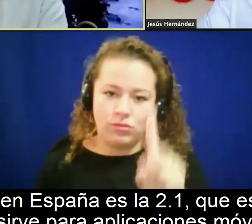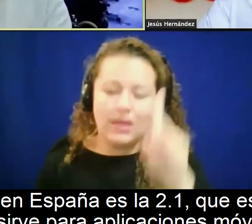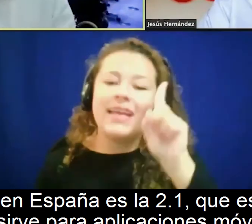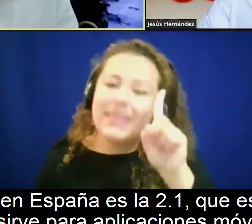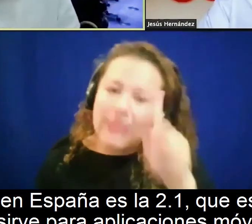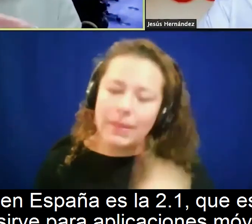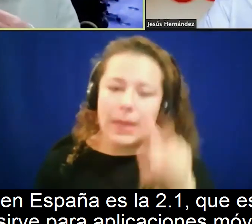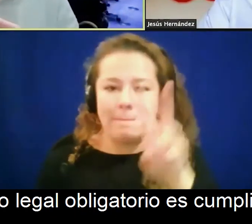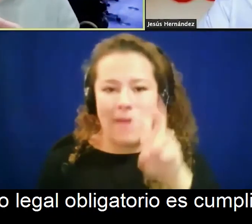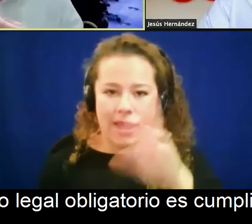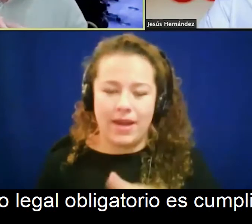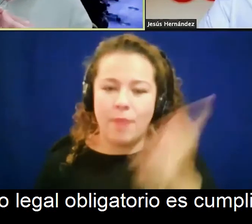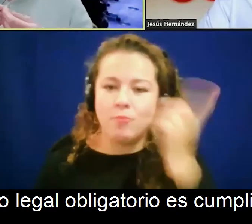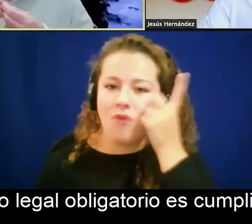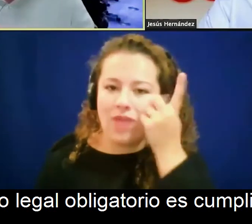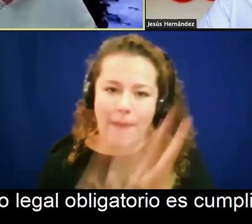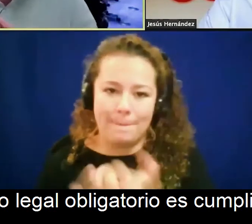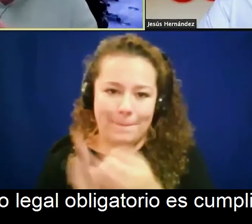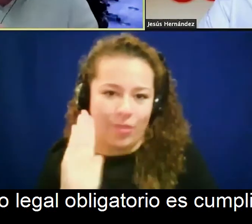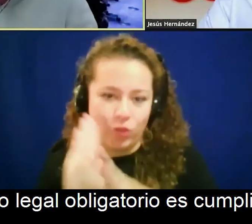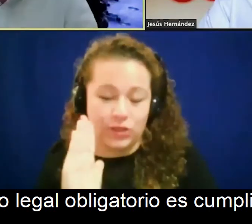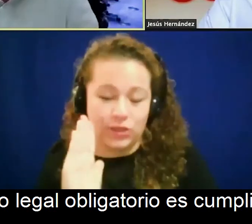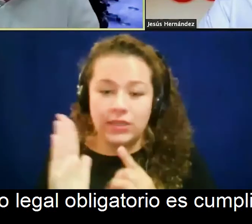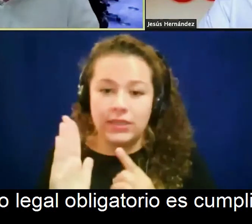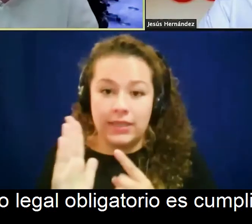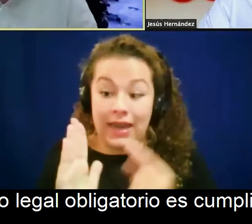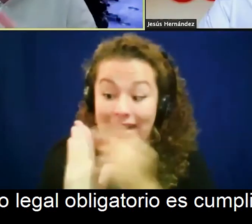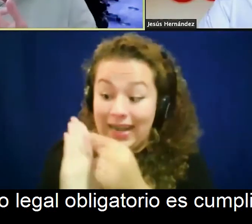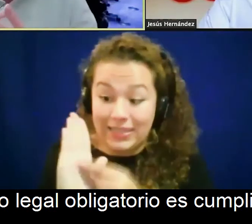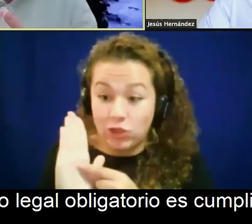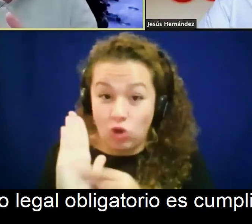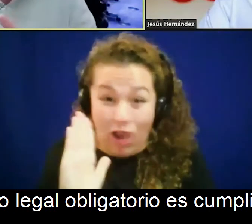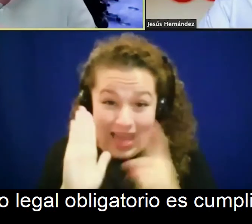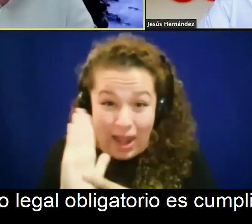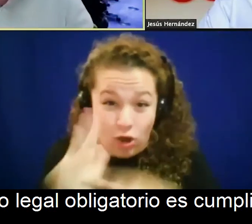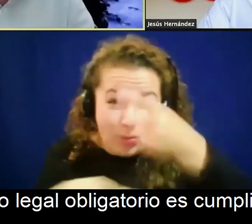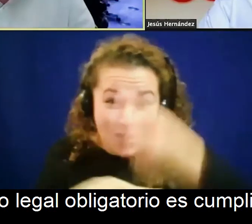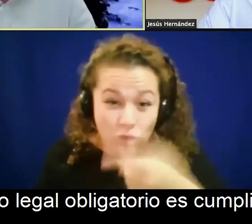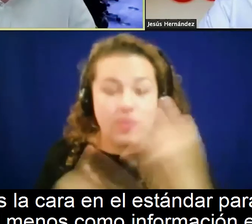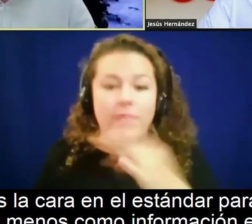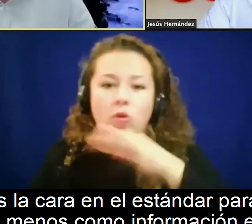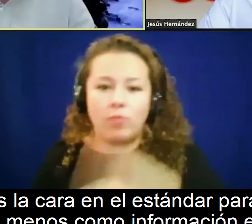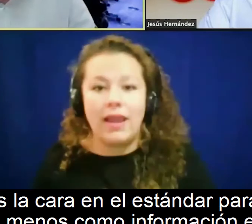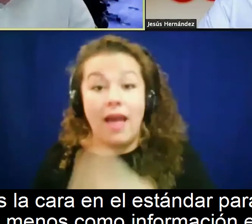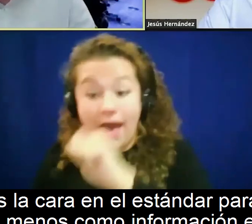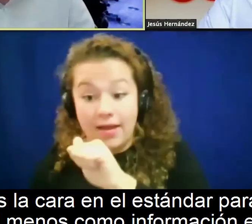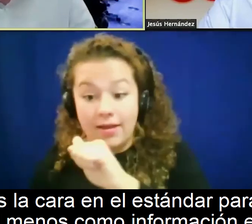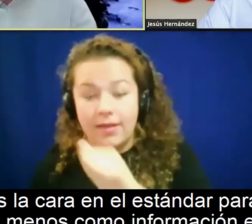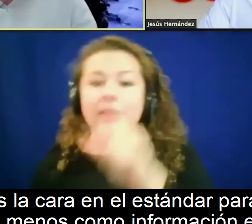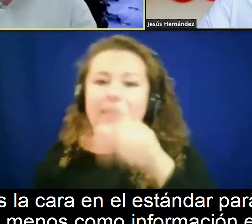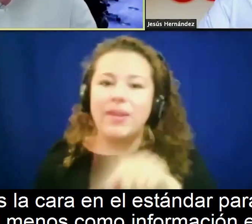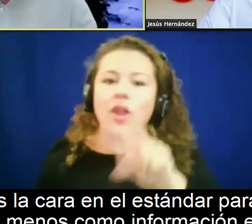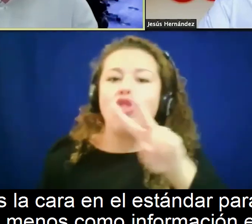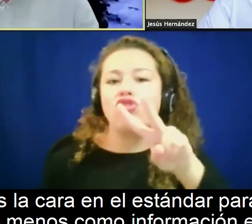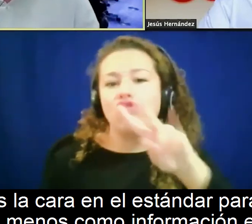móviles. Entonces, lo que es el requisito legal, el obligatorio, es cumplir con A y doble A. Nosotros nos partimos la cara